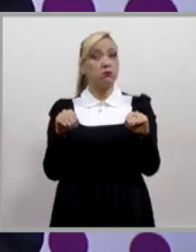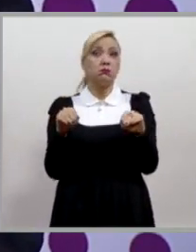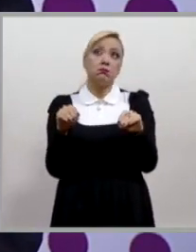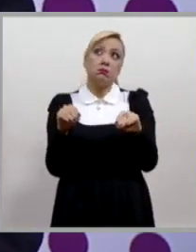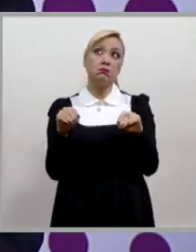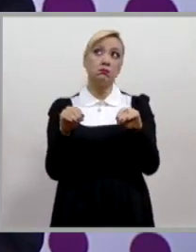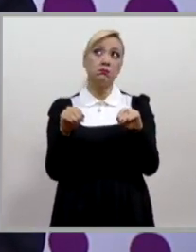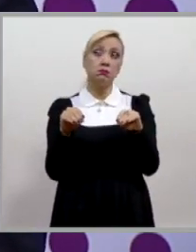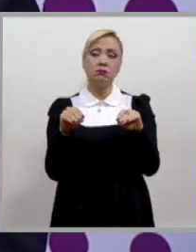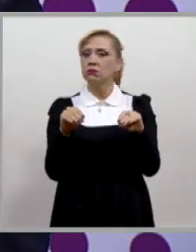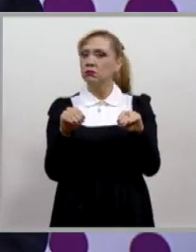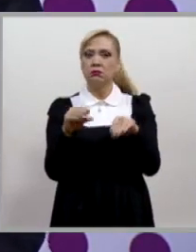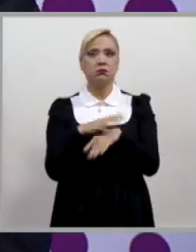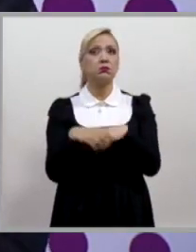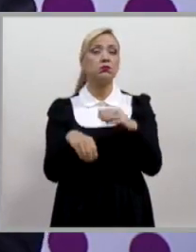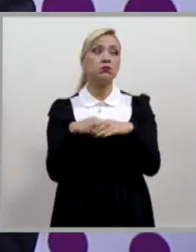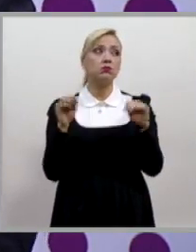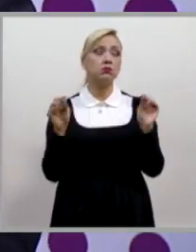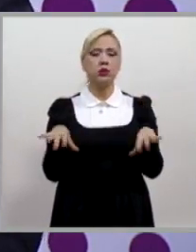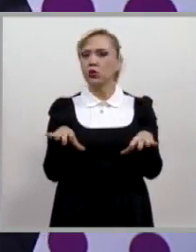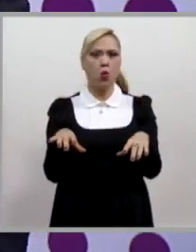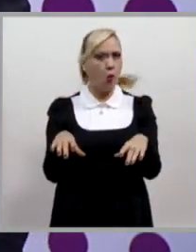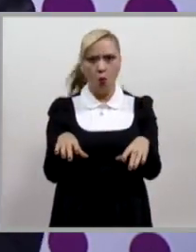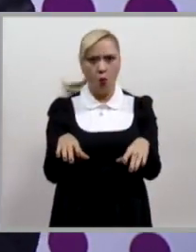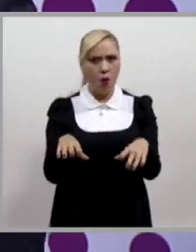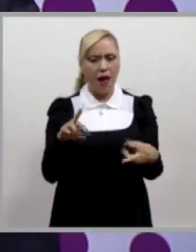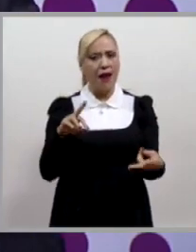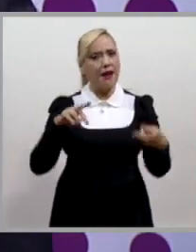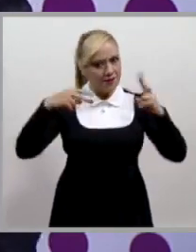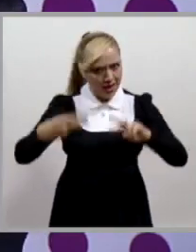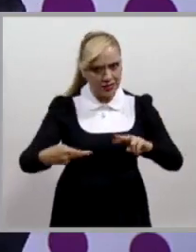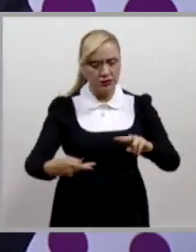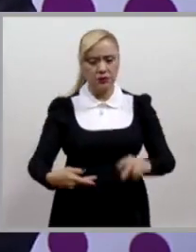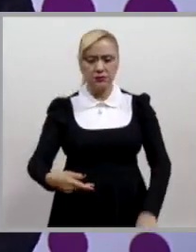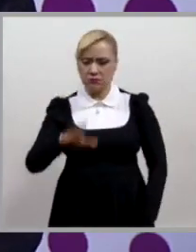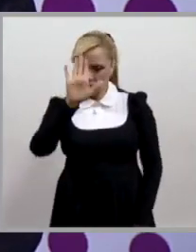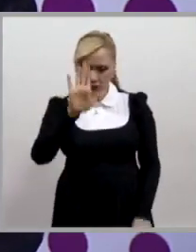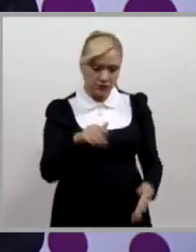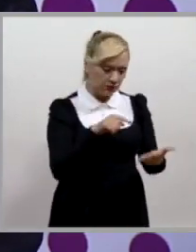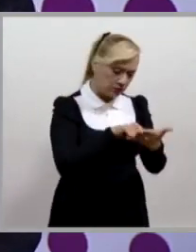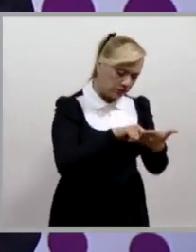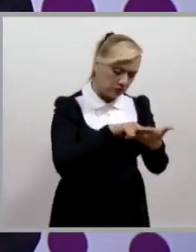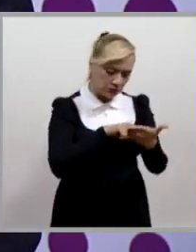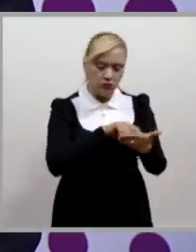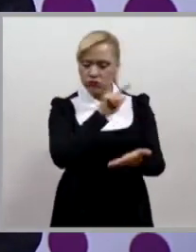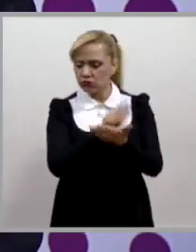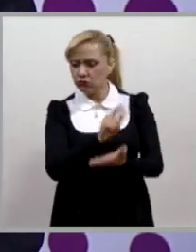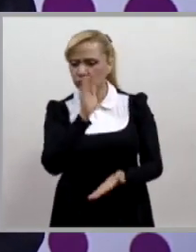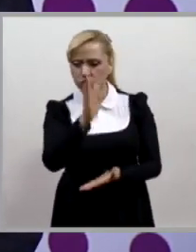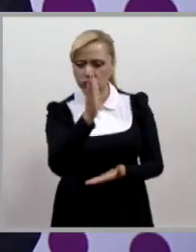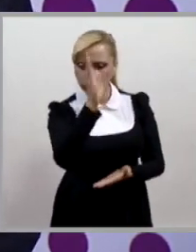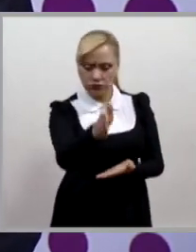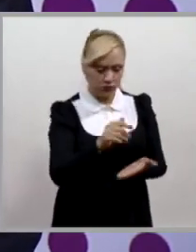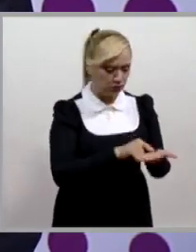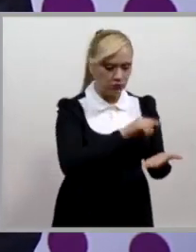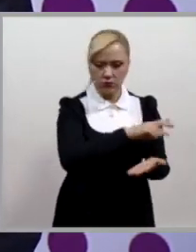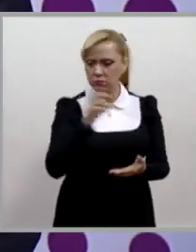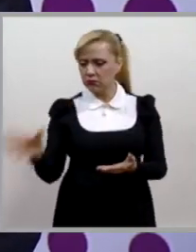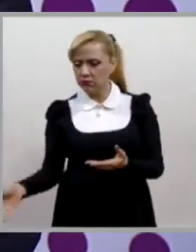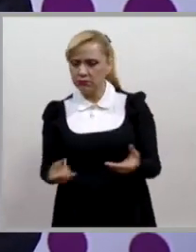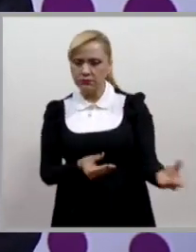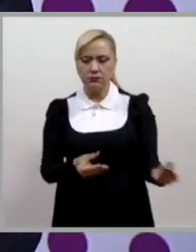contrario. Significa una actuación seguida pues, en diversos ejes. Y desde mi muy particular punto de vista, creo